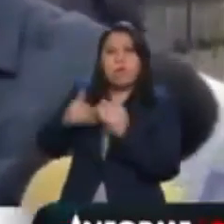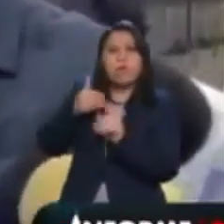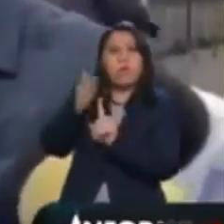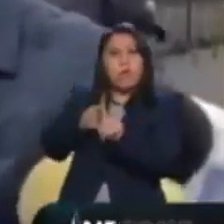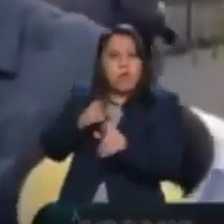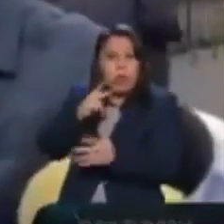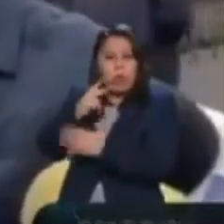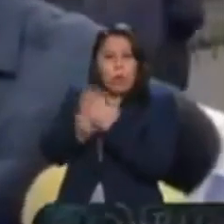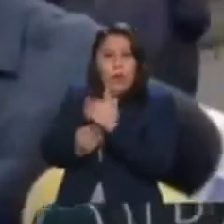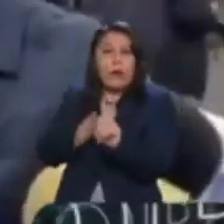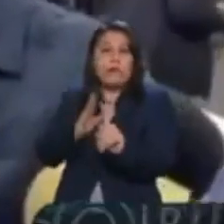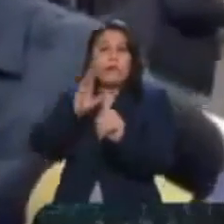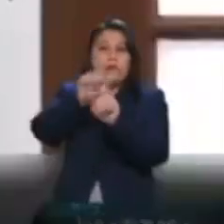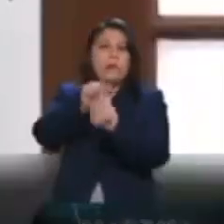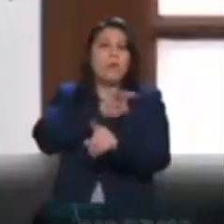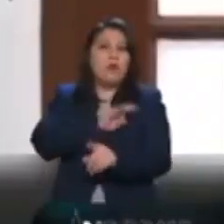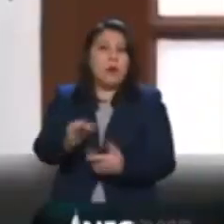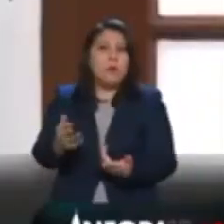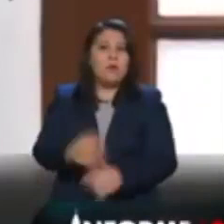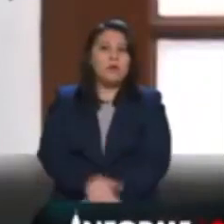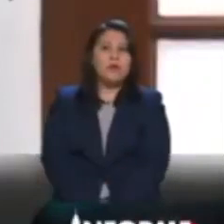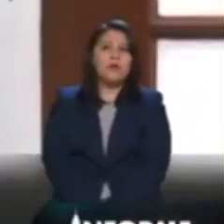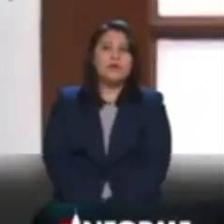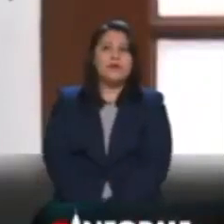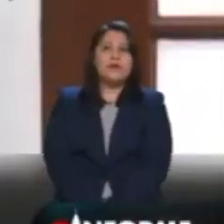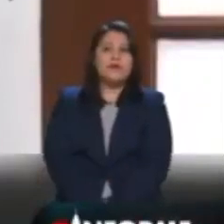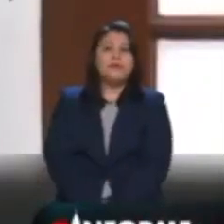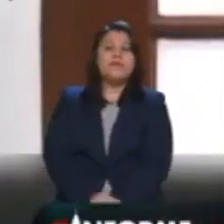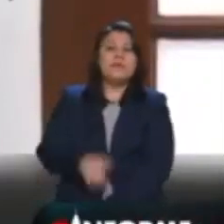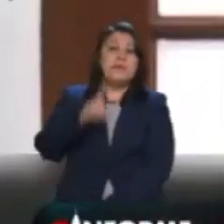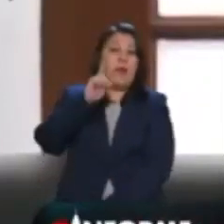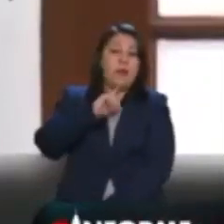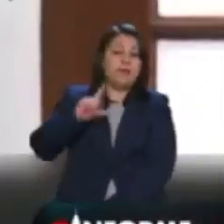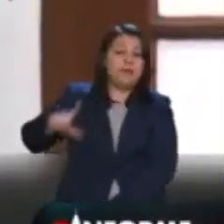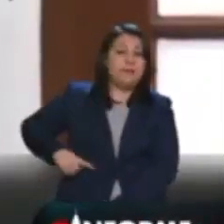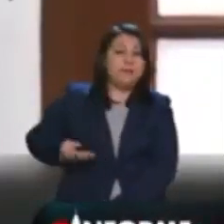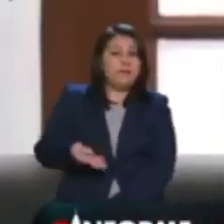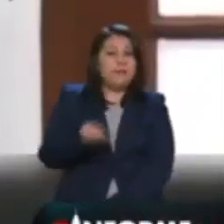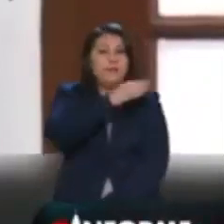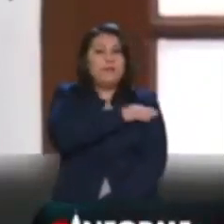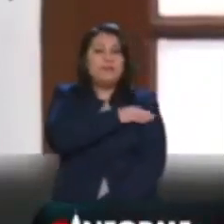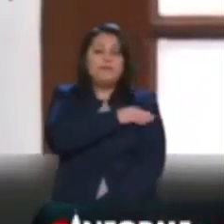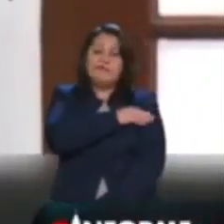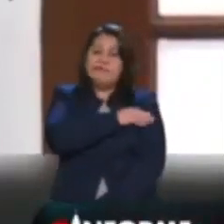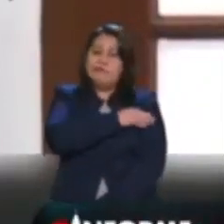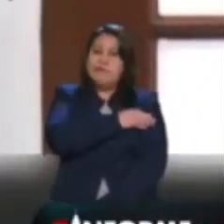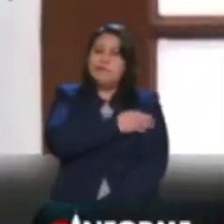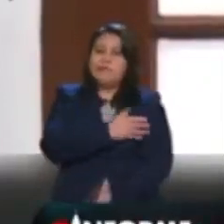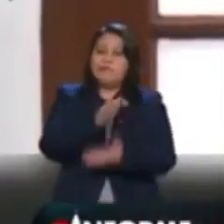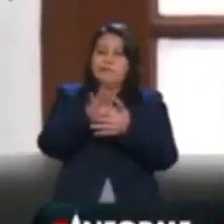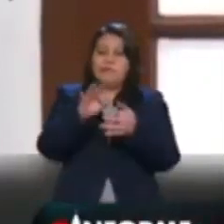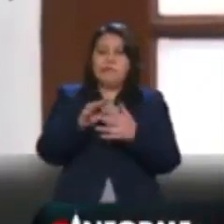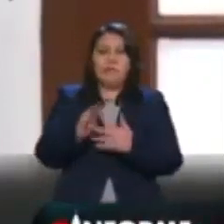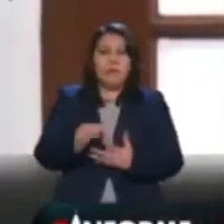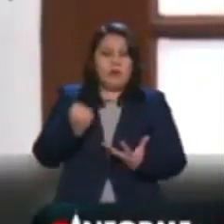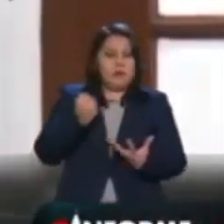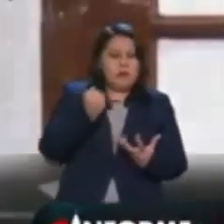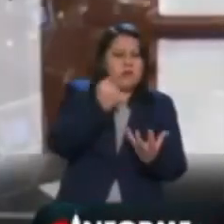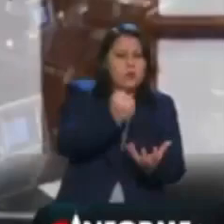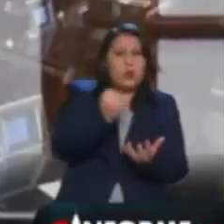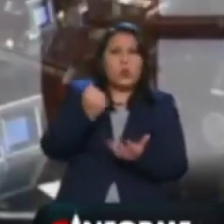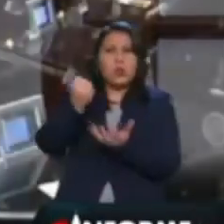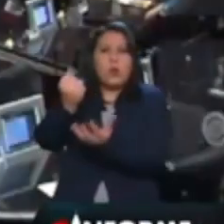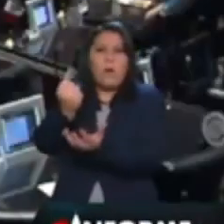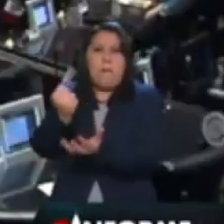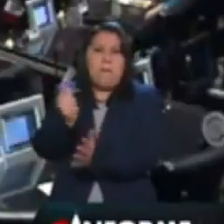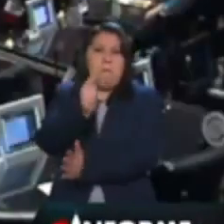los vecinos nos están reclamando. La jefa de gobierno, Claudia Sheinbaum, ha recalcado que los recursos están establecidos